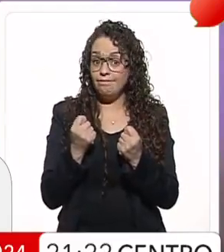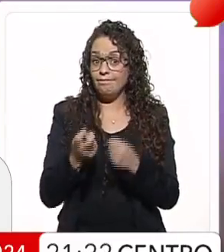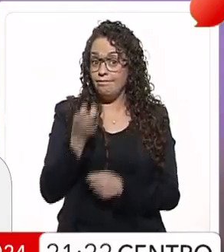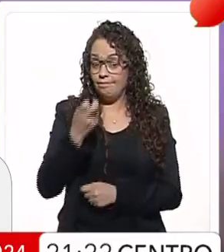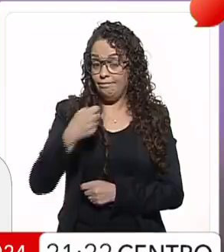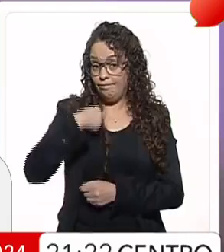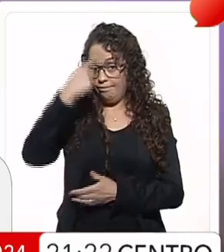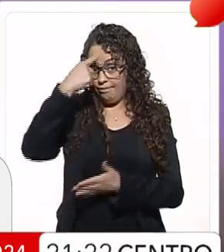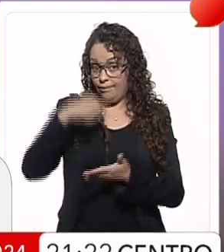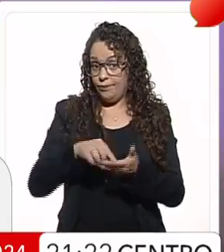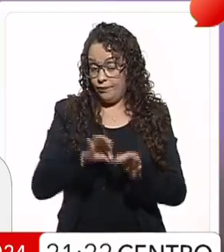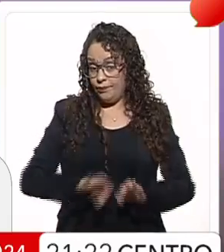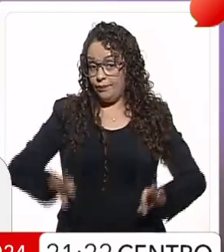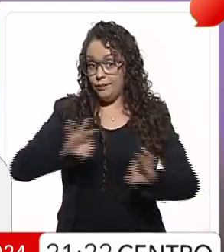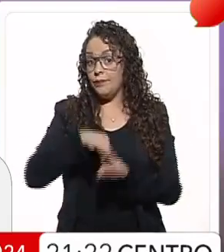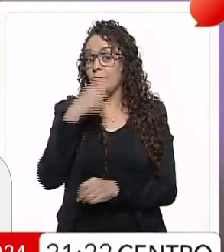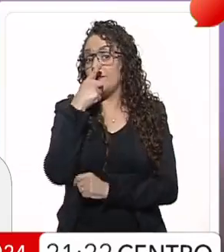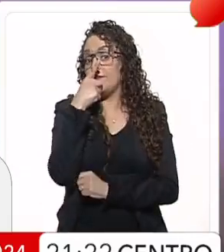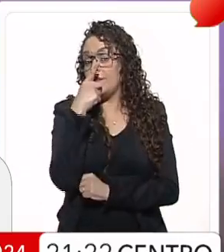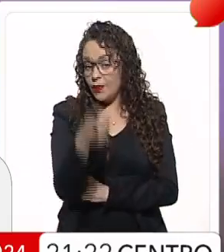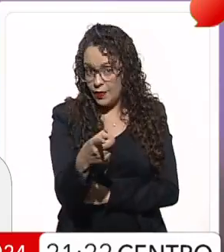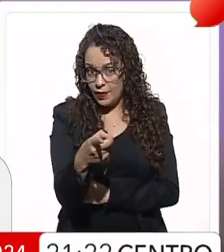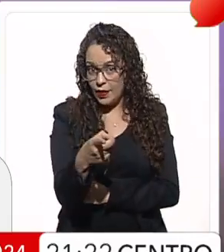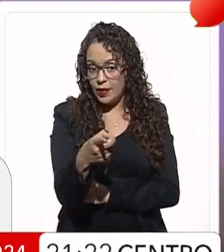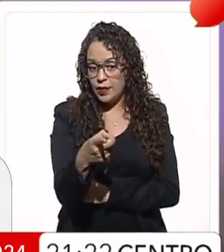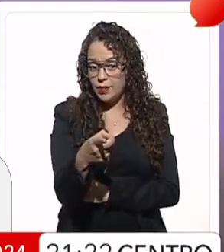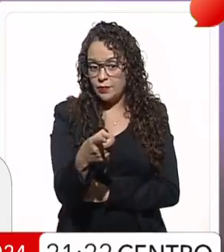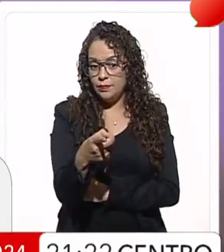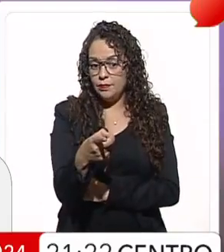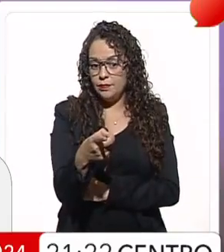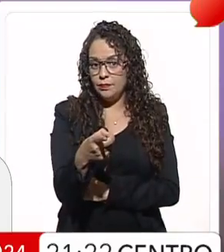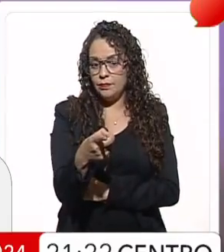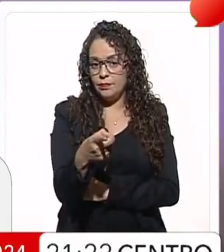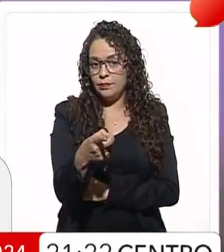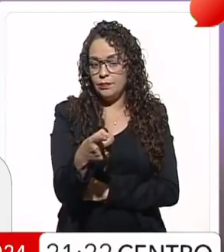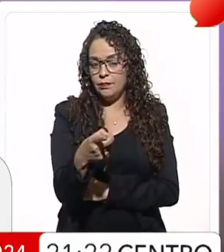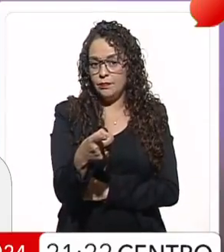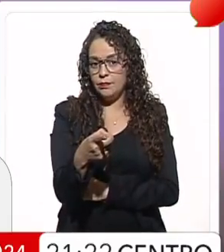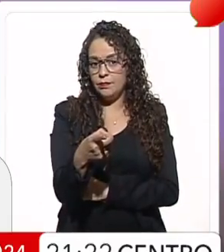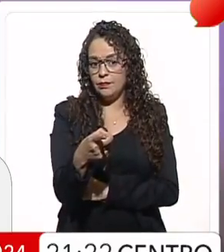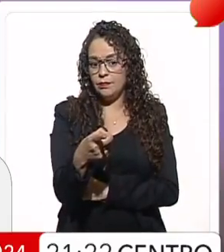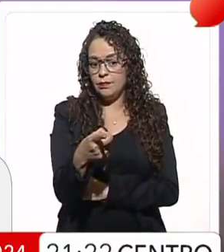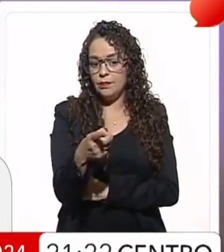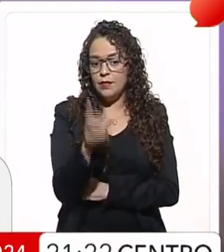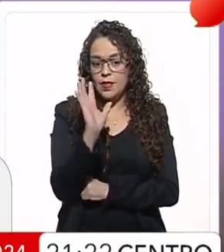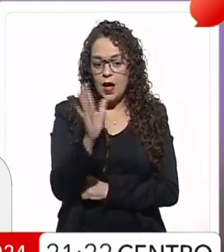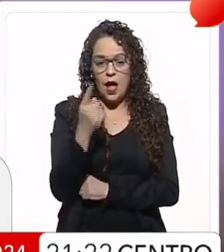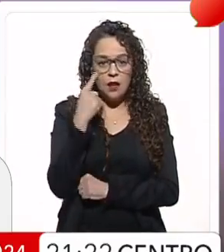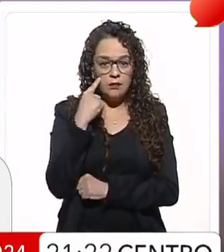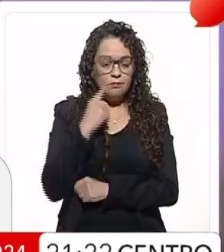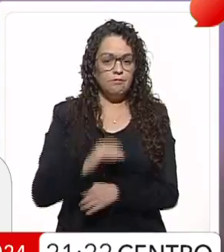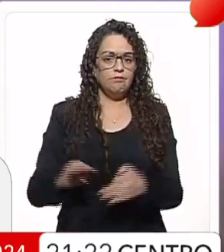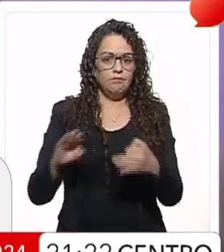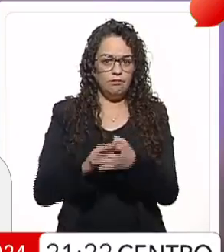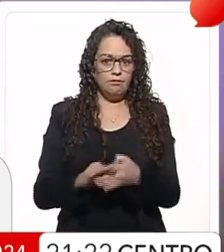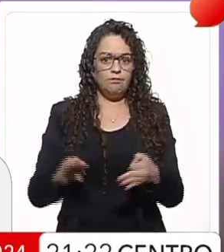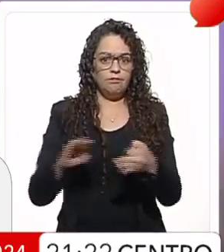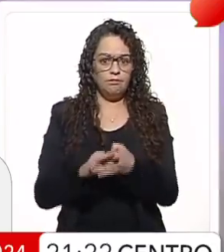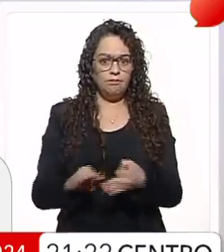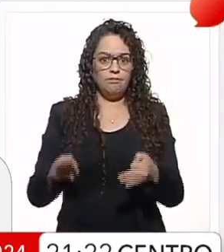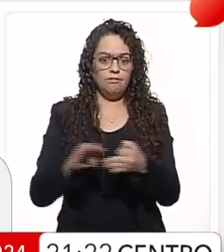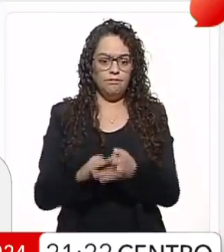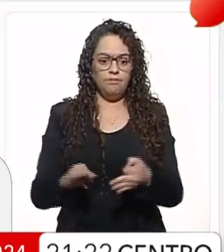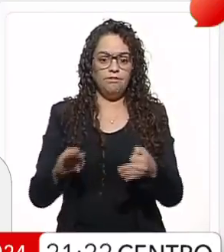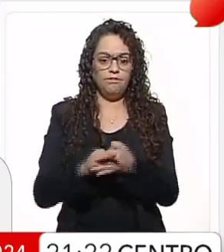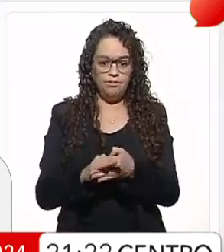digo, acentuarlo, ¿no? Aunque peque de repetitivo, el desmontar o el denunciar